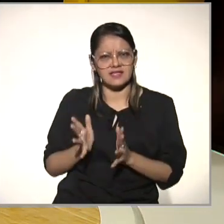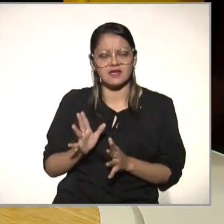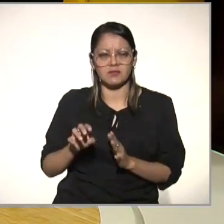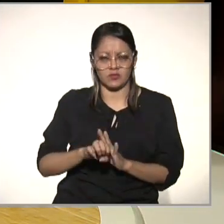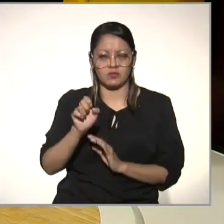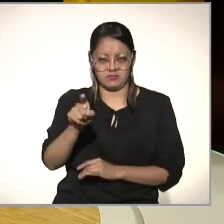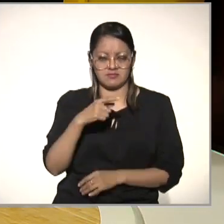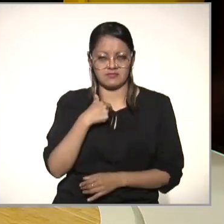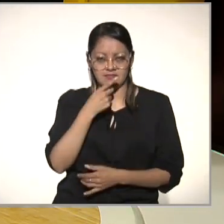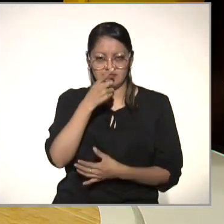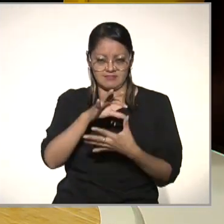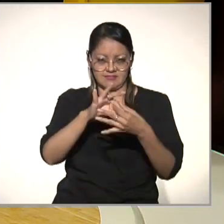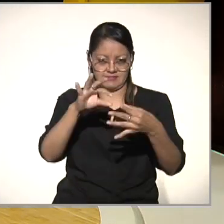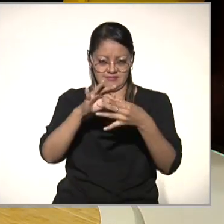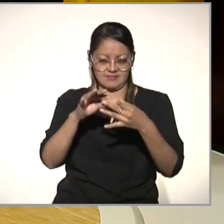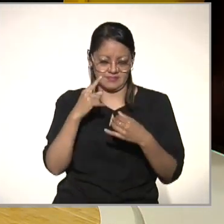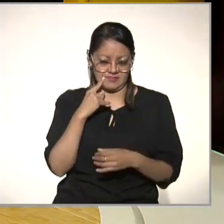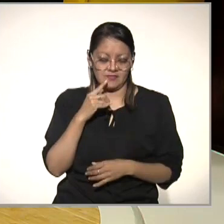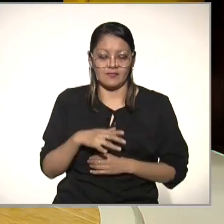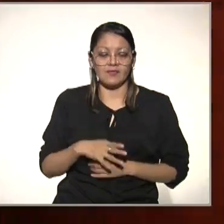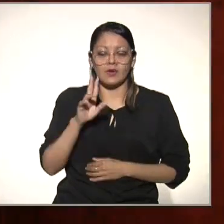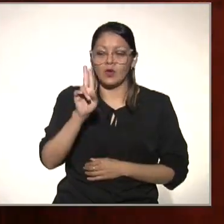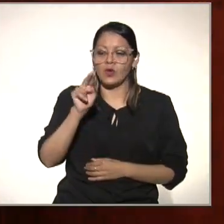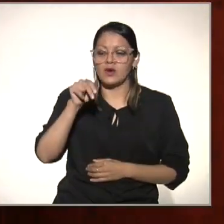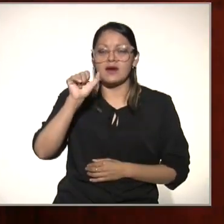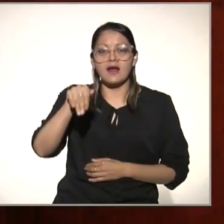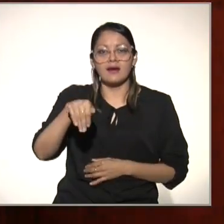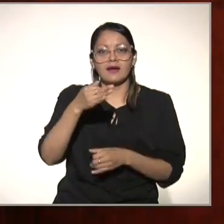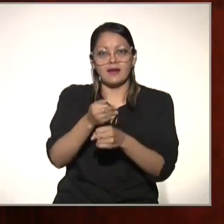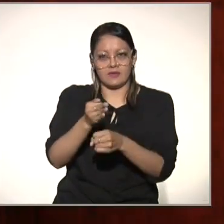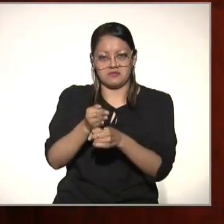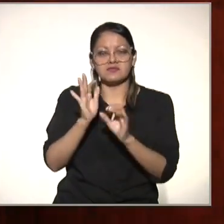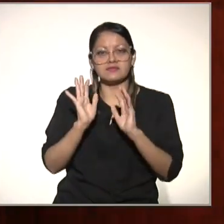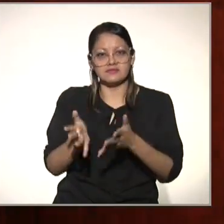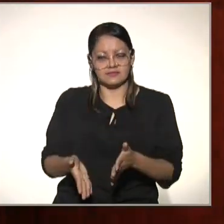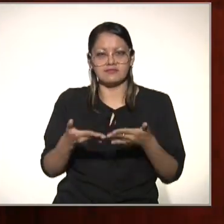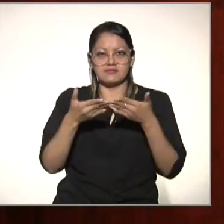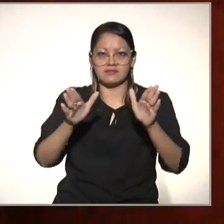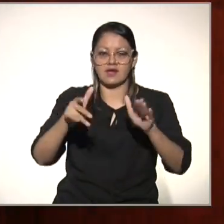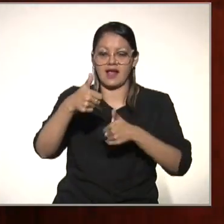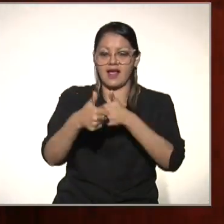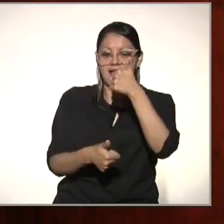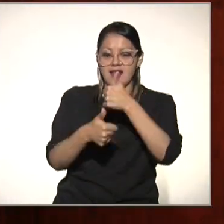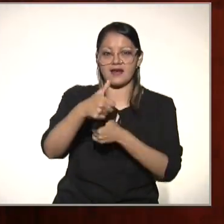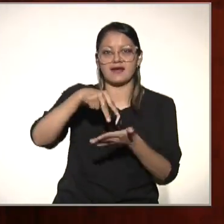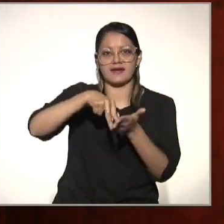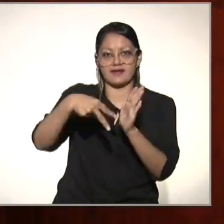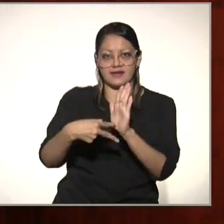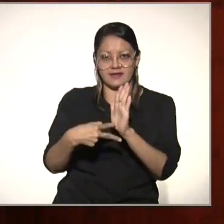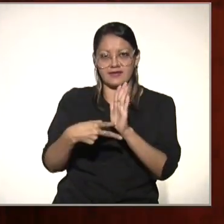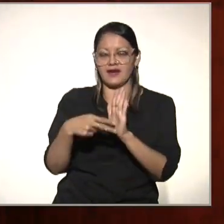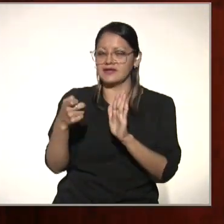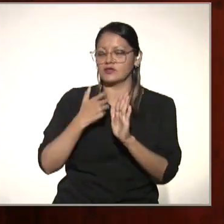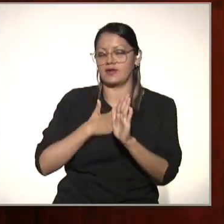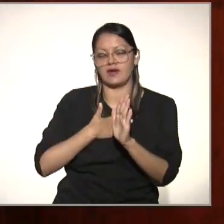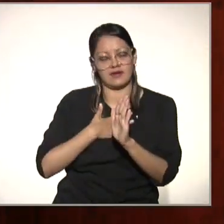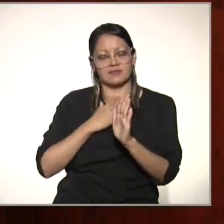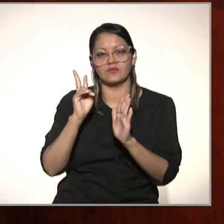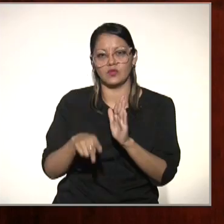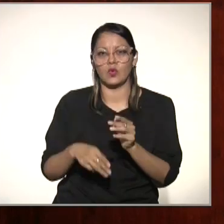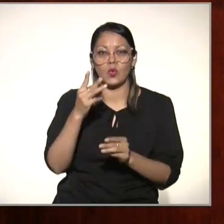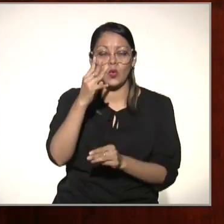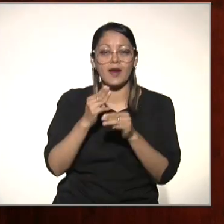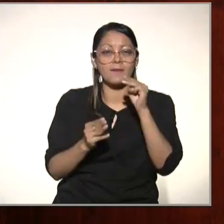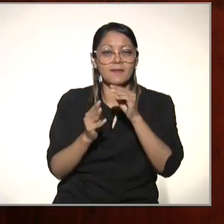cosas, sí voy a hacer comercial, que la UNAM actualmente está poniendo en las carreras de ingeniería, eso lo amo, como